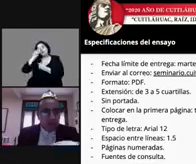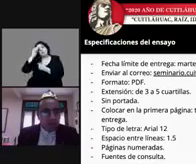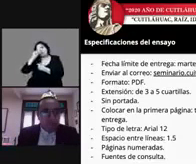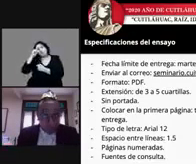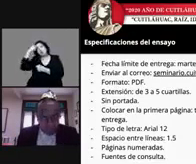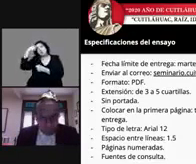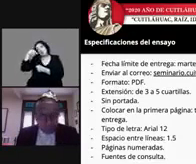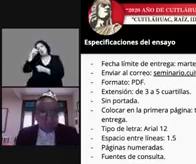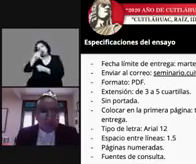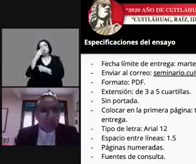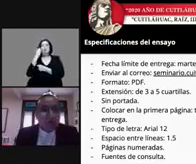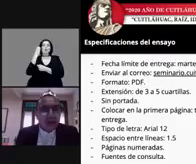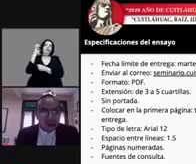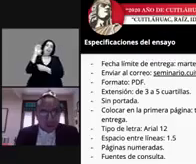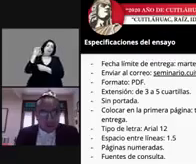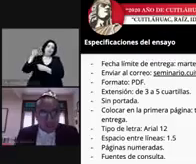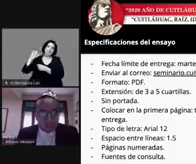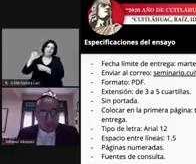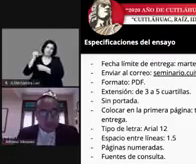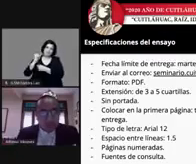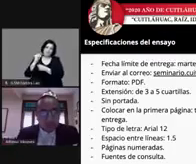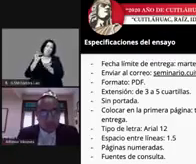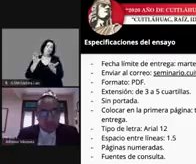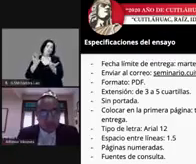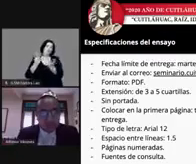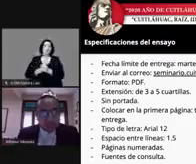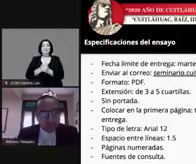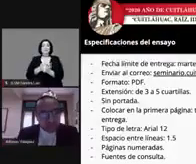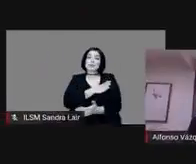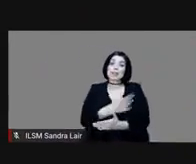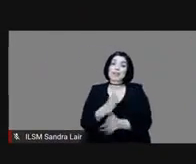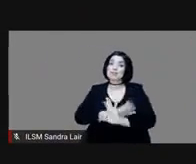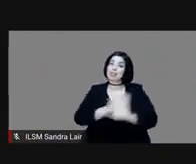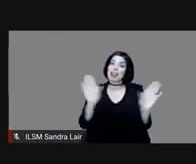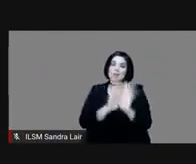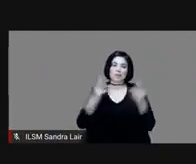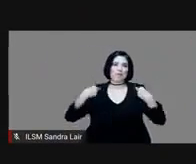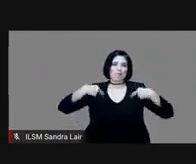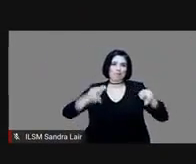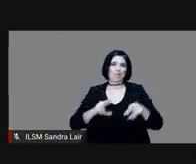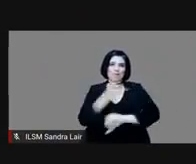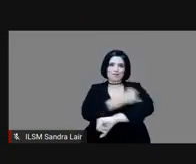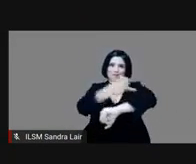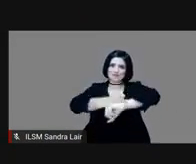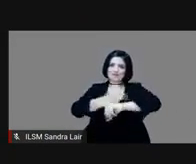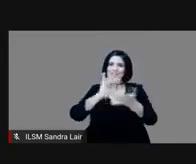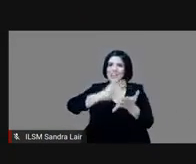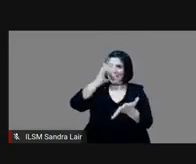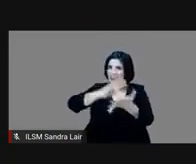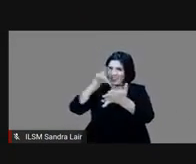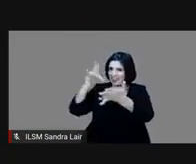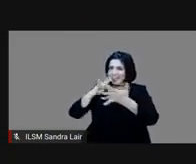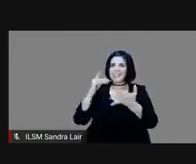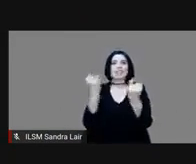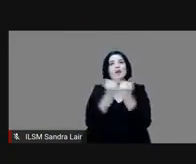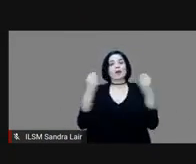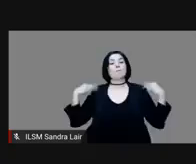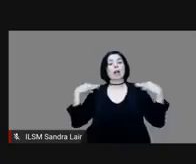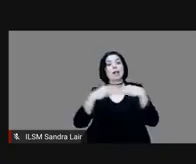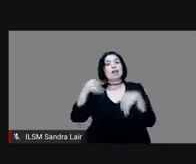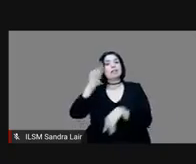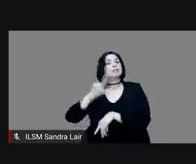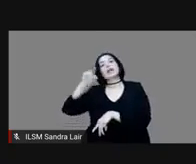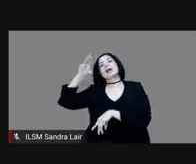bueno a nombre de toda la dirección ejecutiva de cultura de la alcaldía Iztapalapa les damos las gracias a nombre de la maestra Beatriz